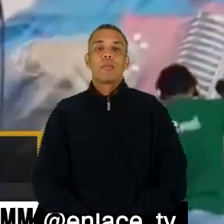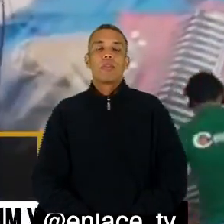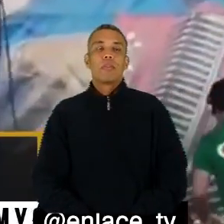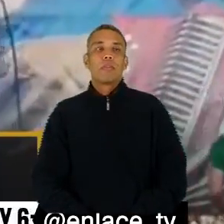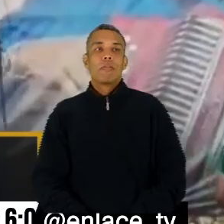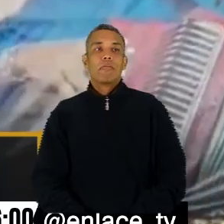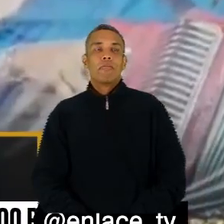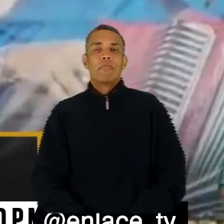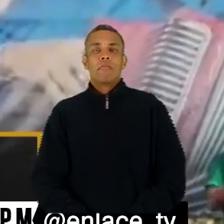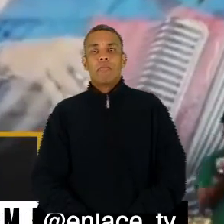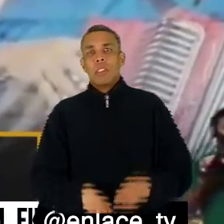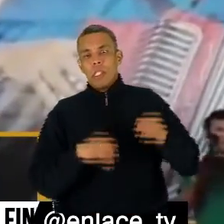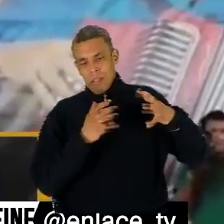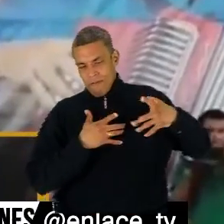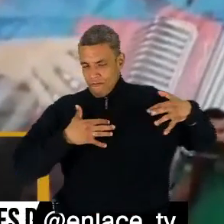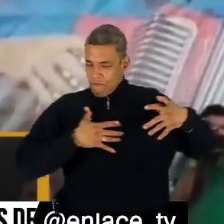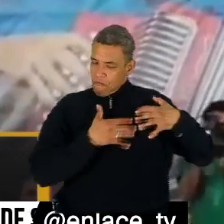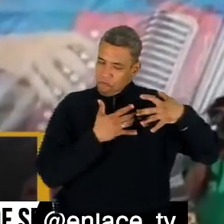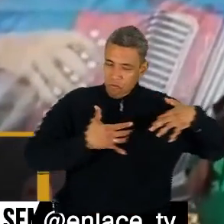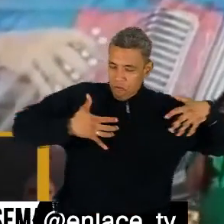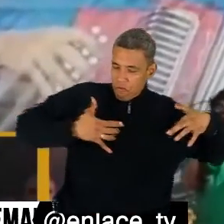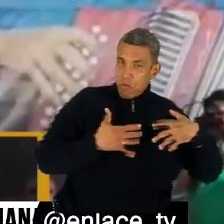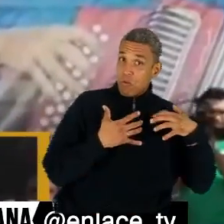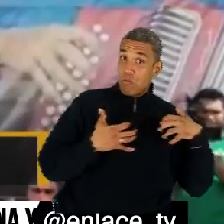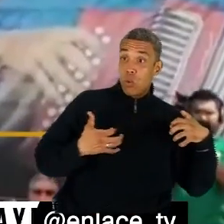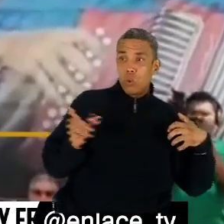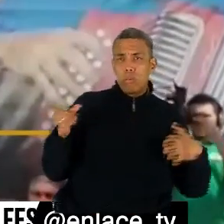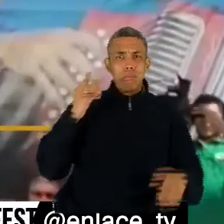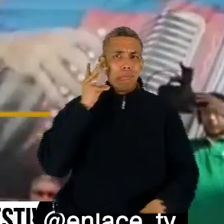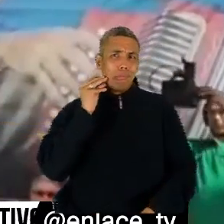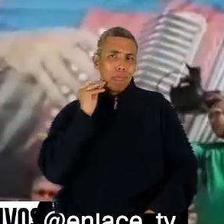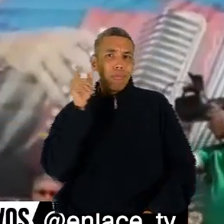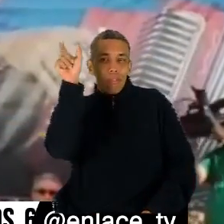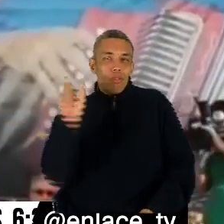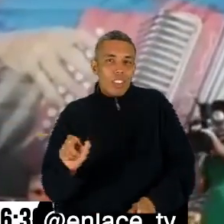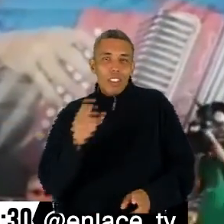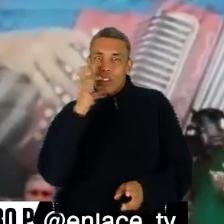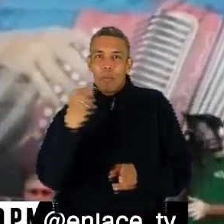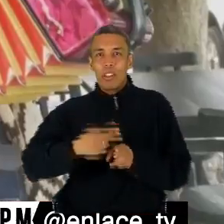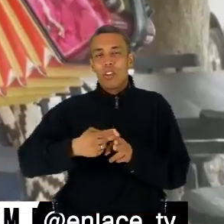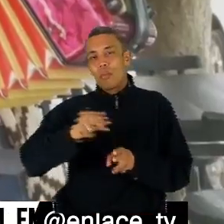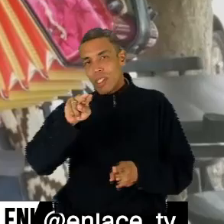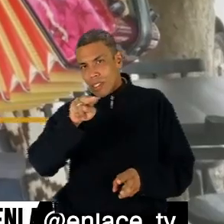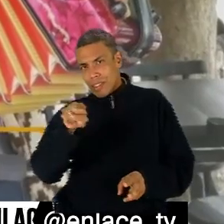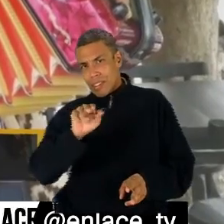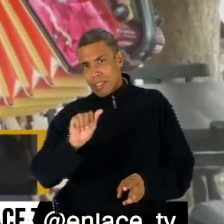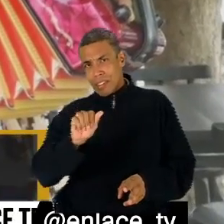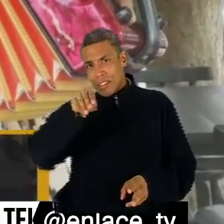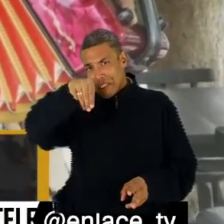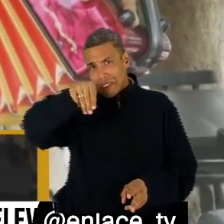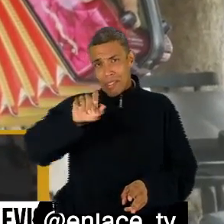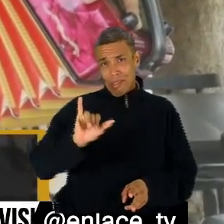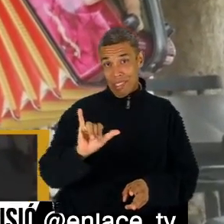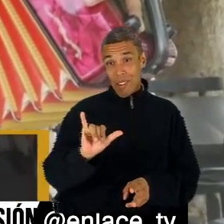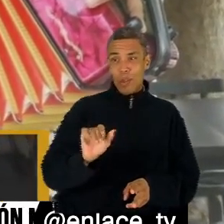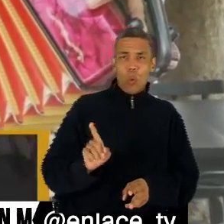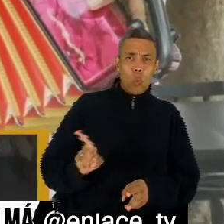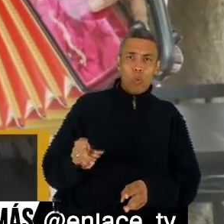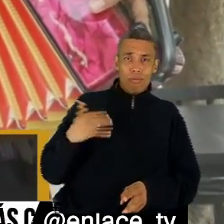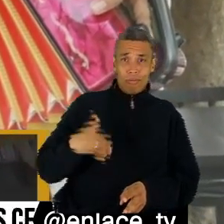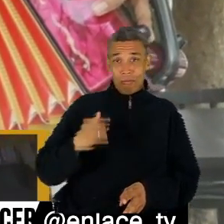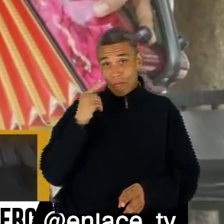Un repertorio de eventos culturales relacionados con uno de los géneros musicales más importantes del momento, como el vallenato, respaldan a Sammy